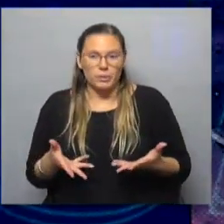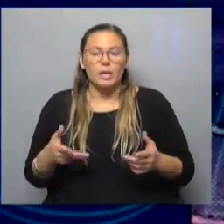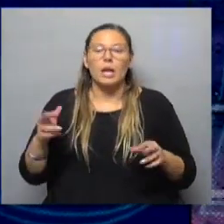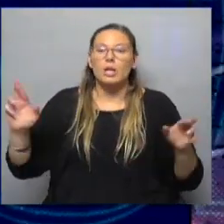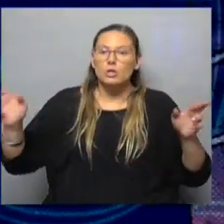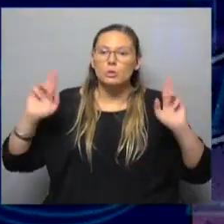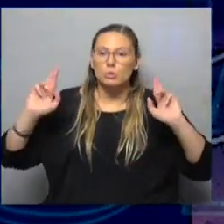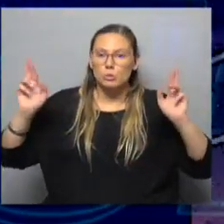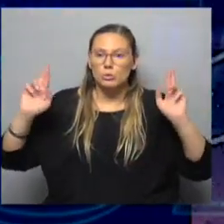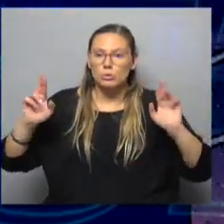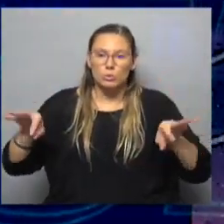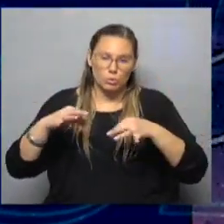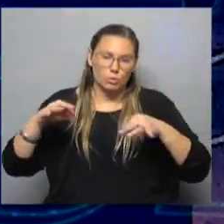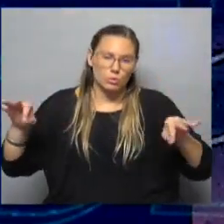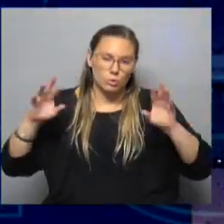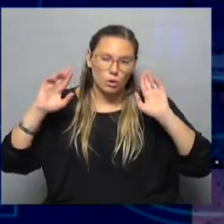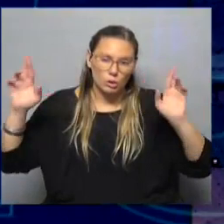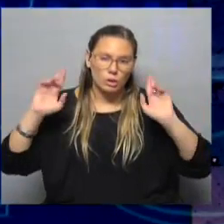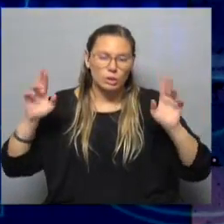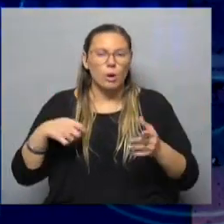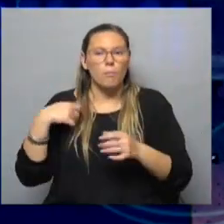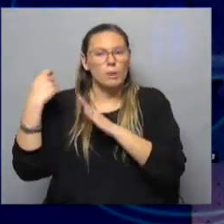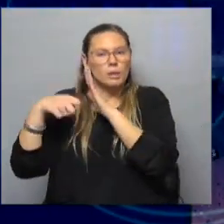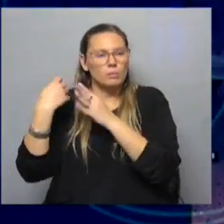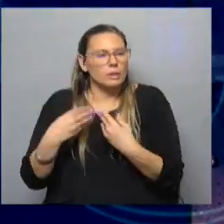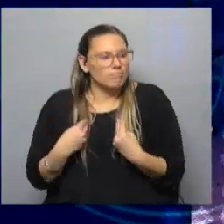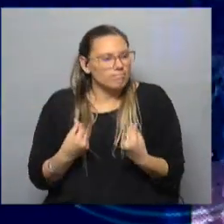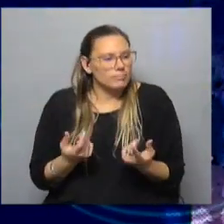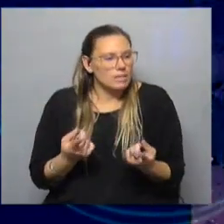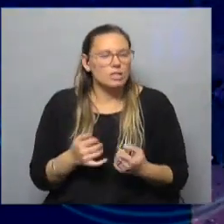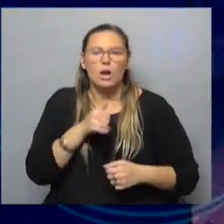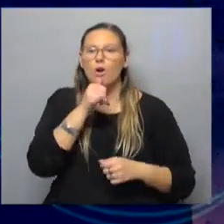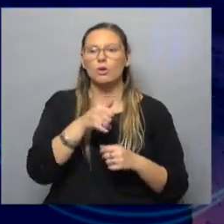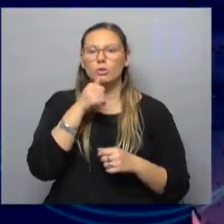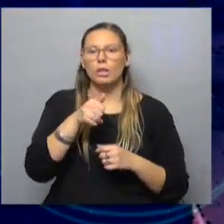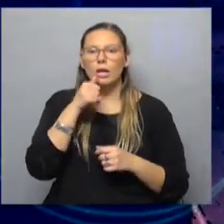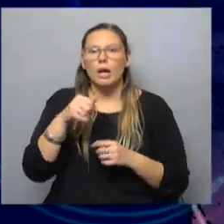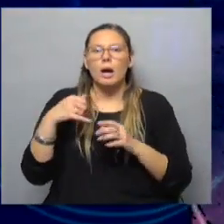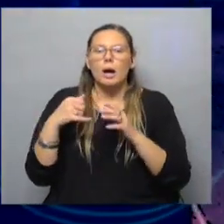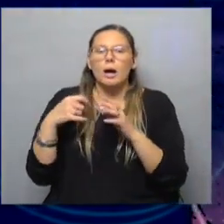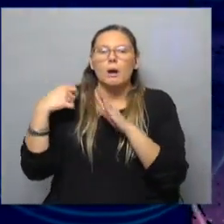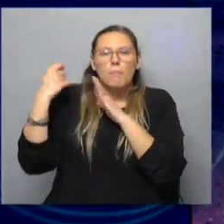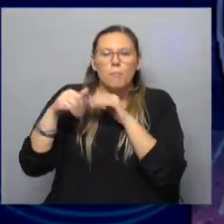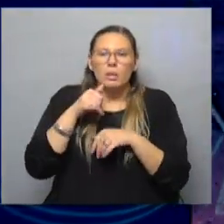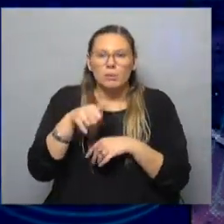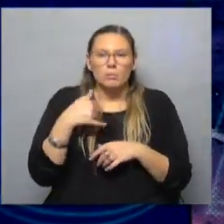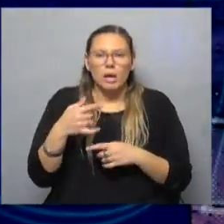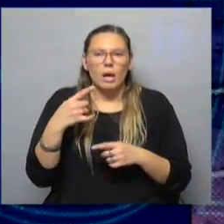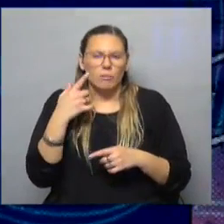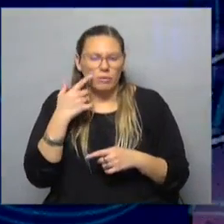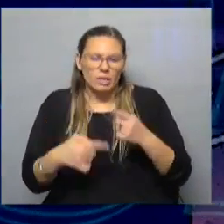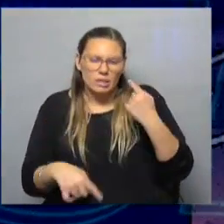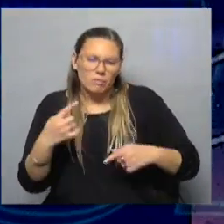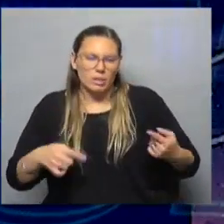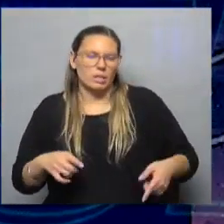sonido de la película, sentí la necesidad, digamos, de contar la película porque, bueno, viví muchísimos estadios